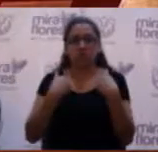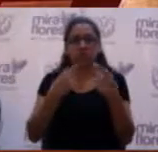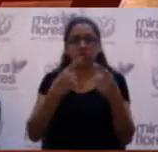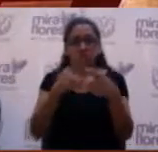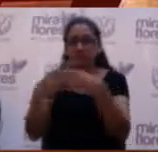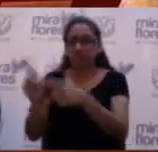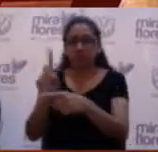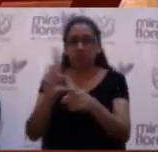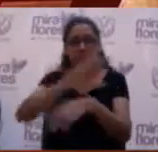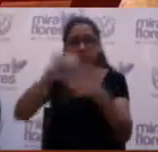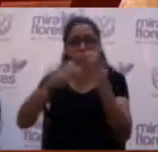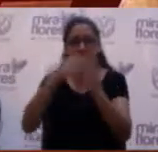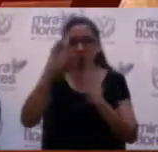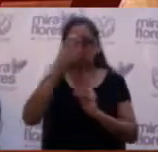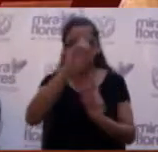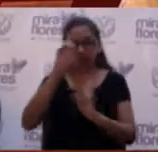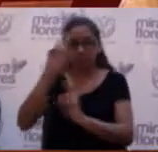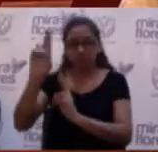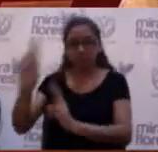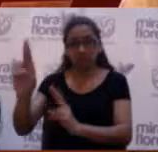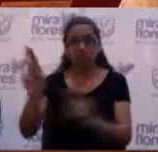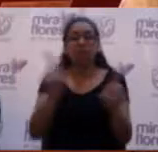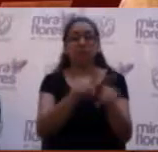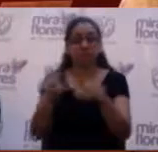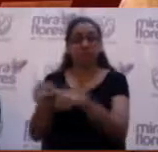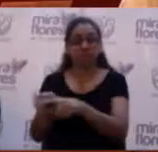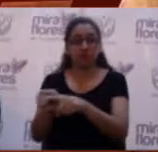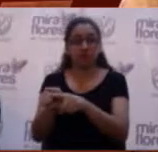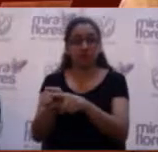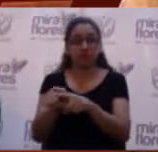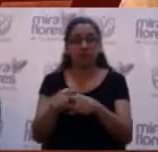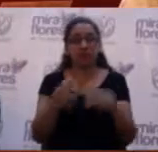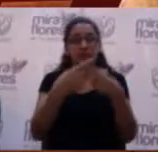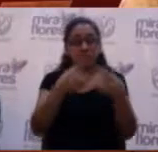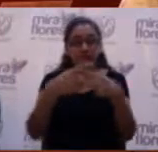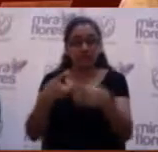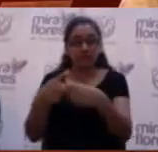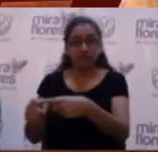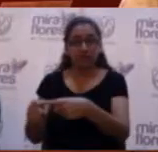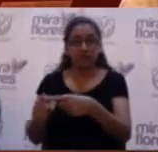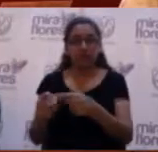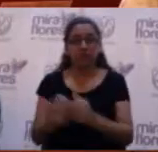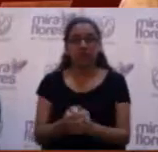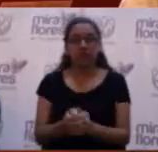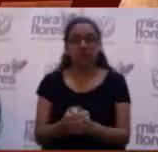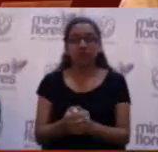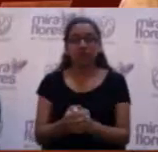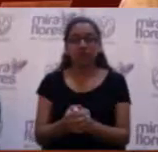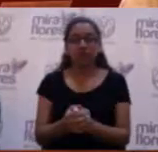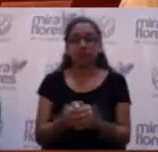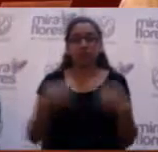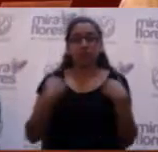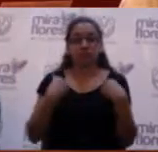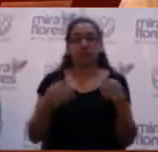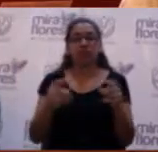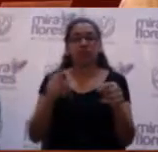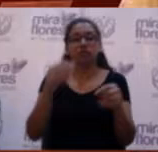distinción. Y el respeto también de la diversidad o en la diversidad es algo que tiene que darse dentro de este